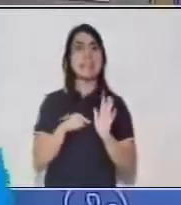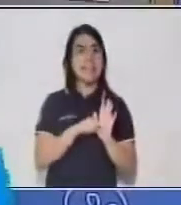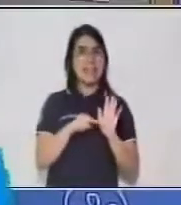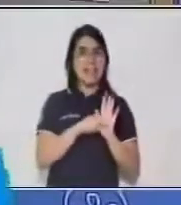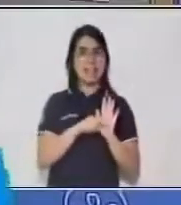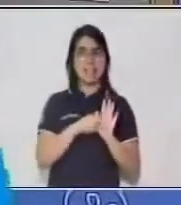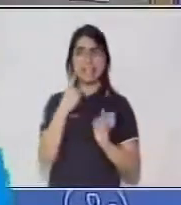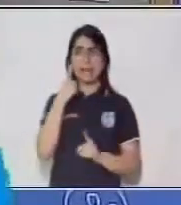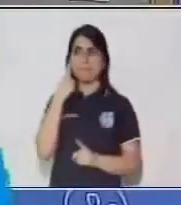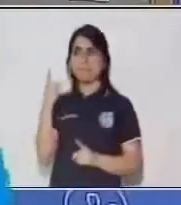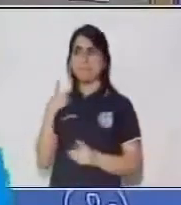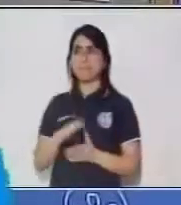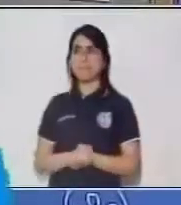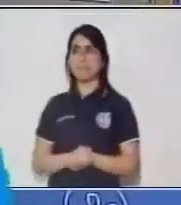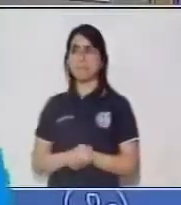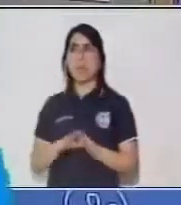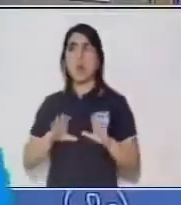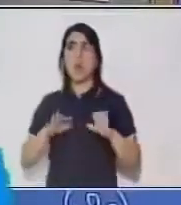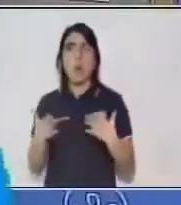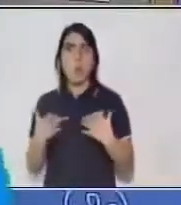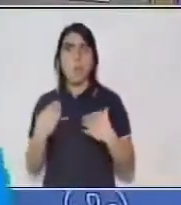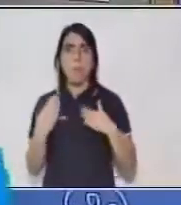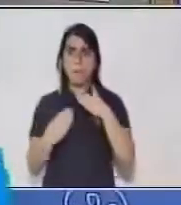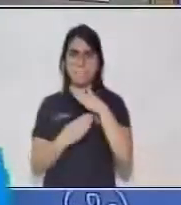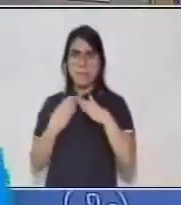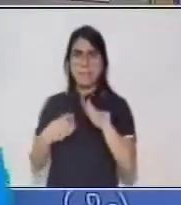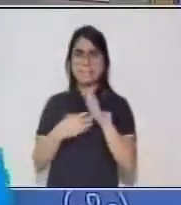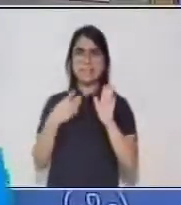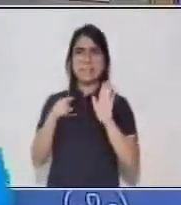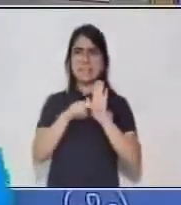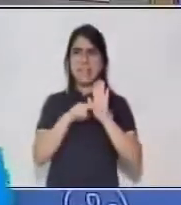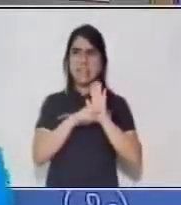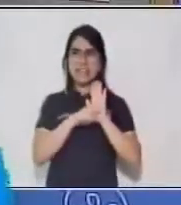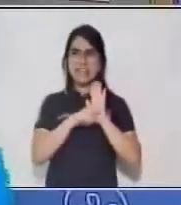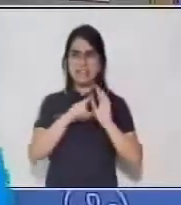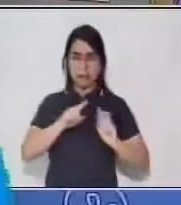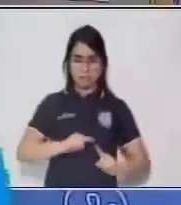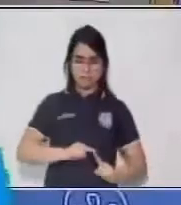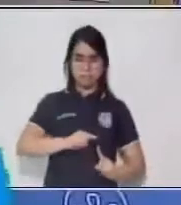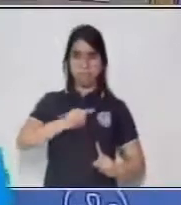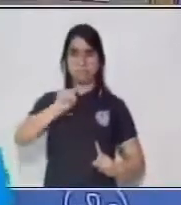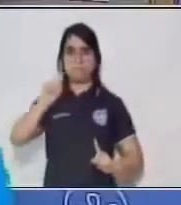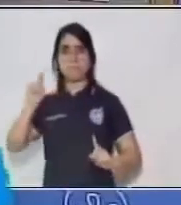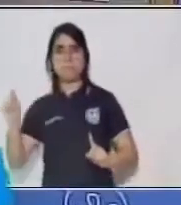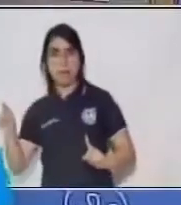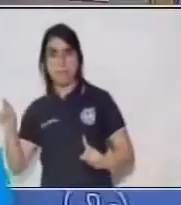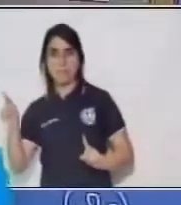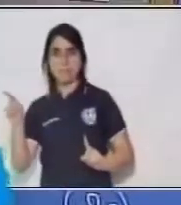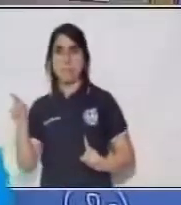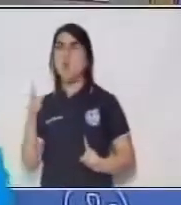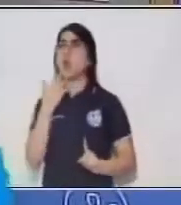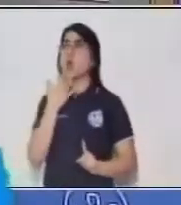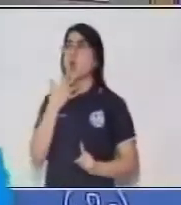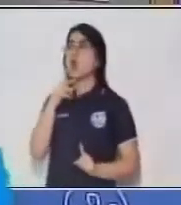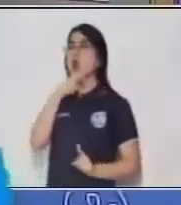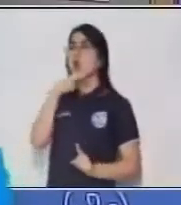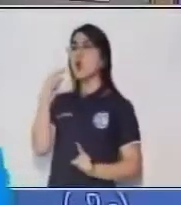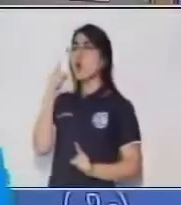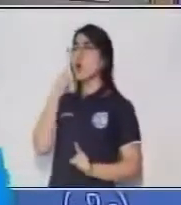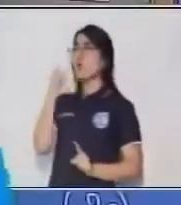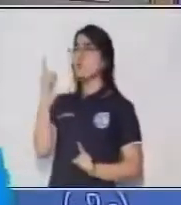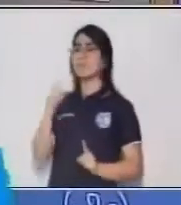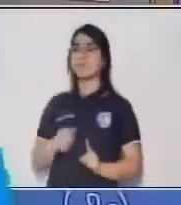esta forma y va a tocar al eje Y o lo va a cortar en el valor menos